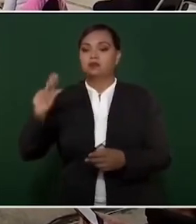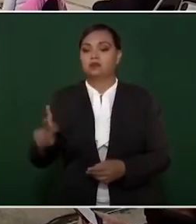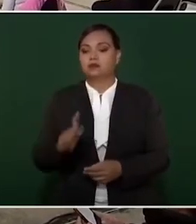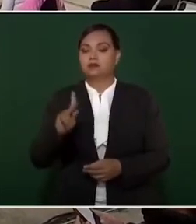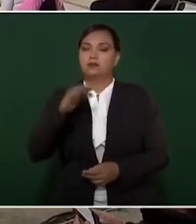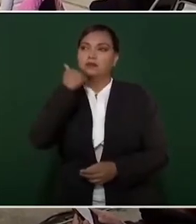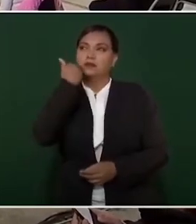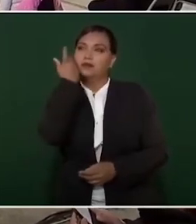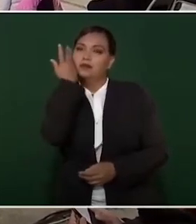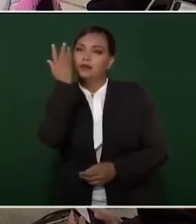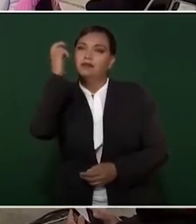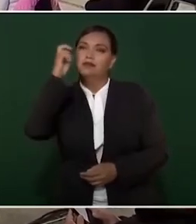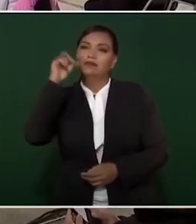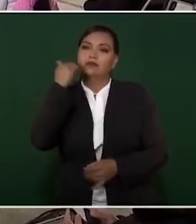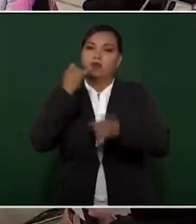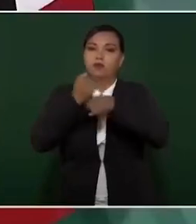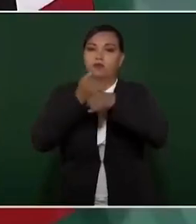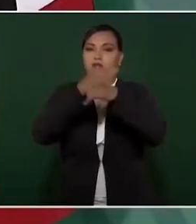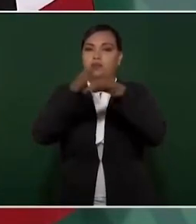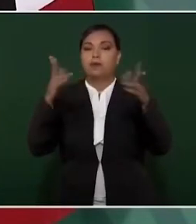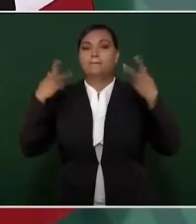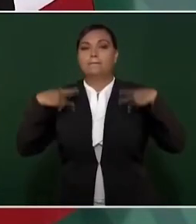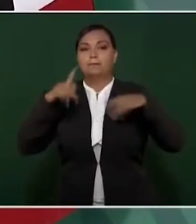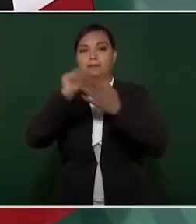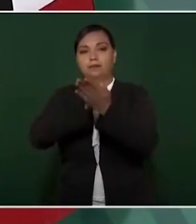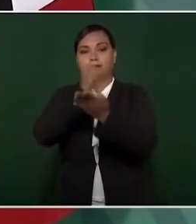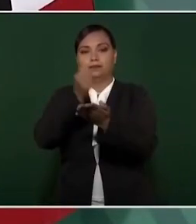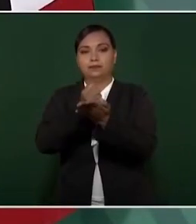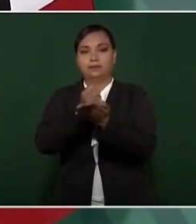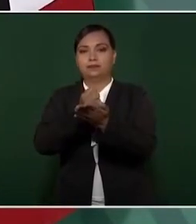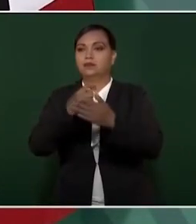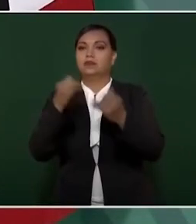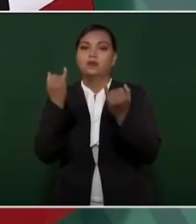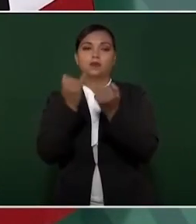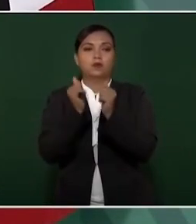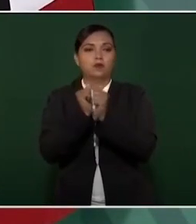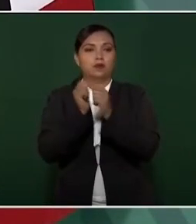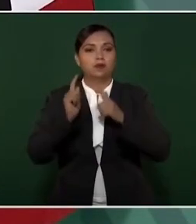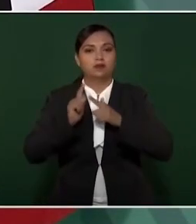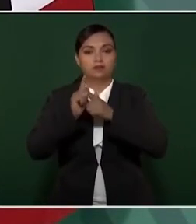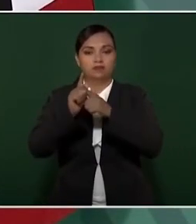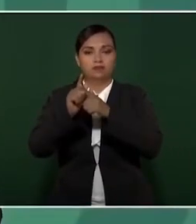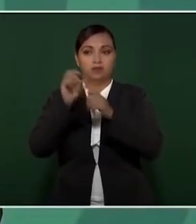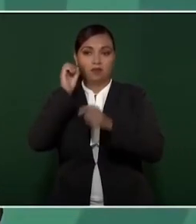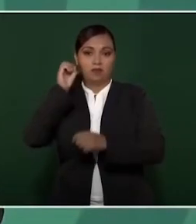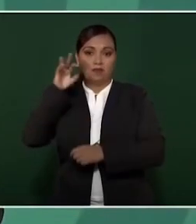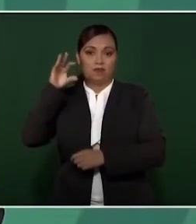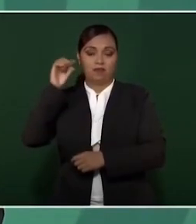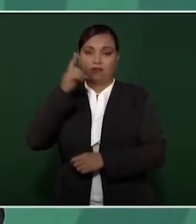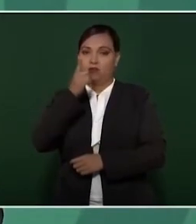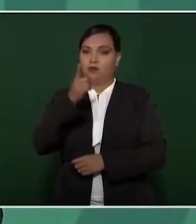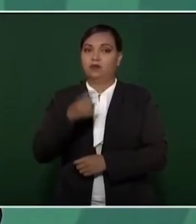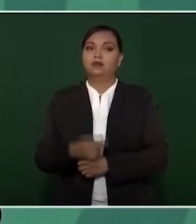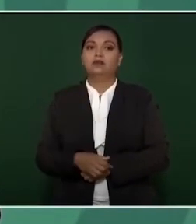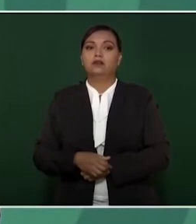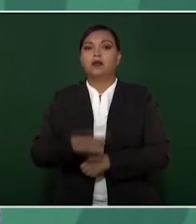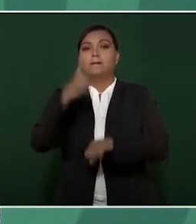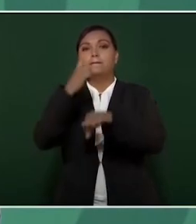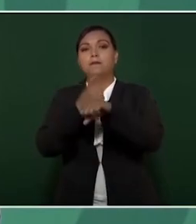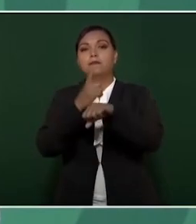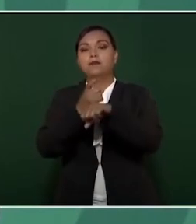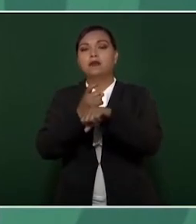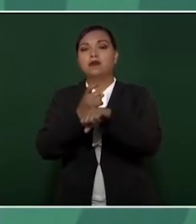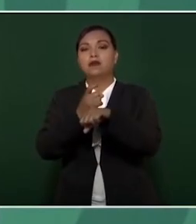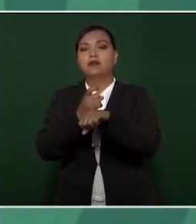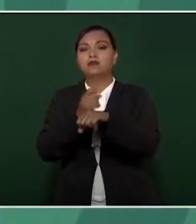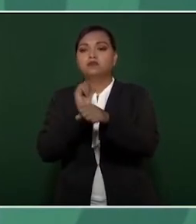. Deseo informar a las y los tamaulipecos y a través de esta señal que los primeros